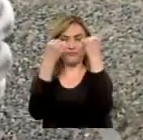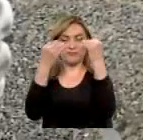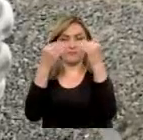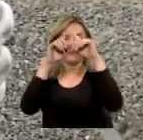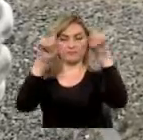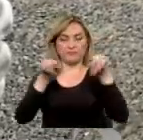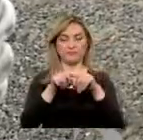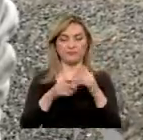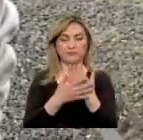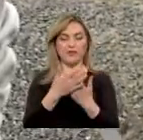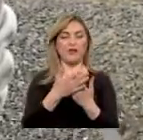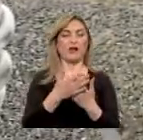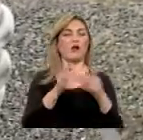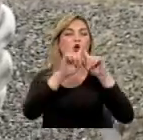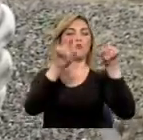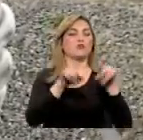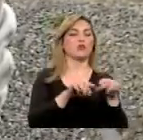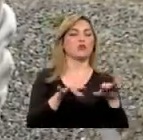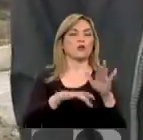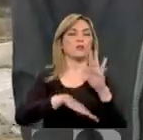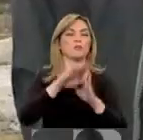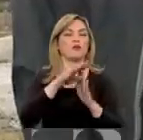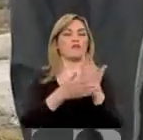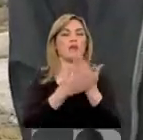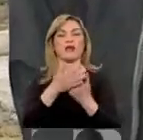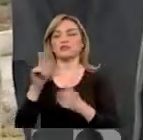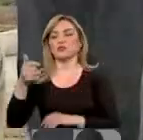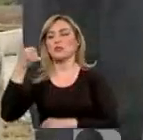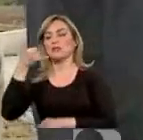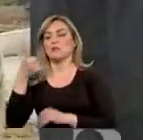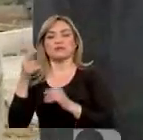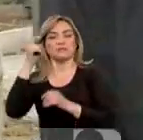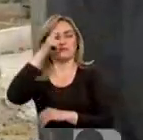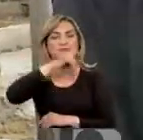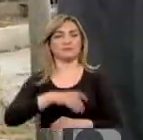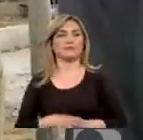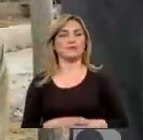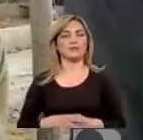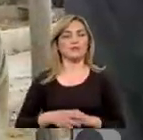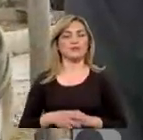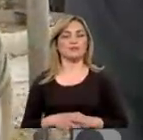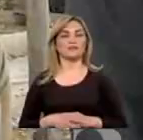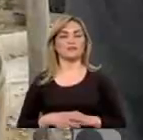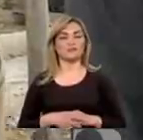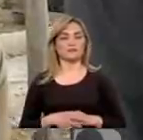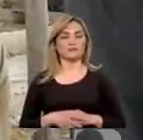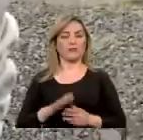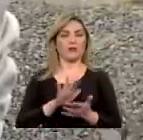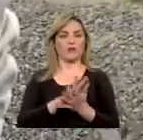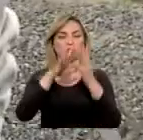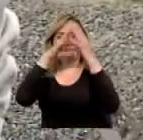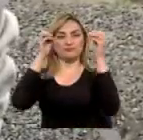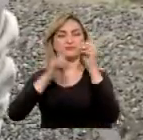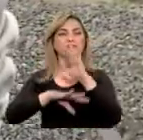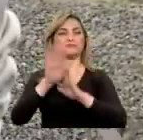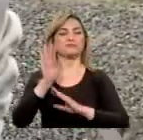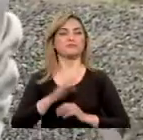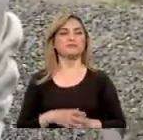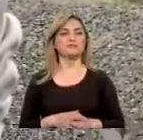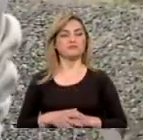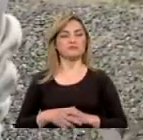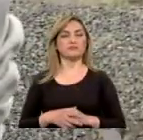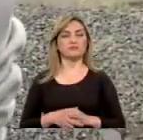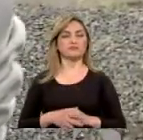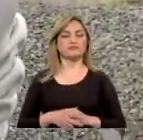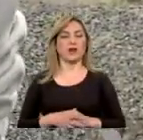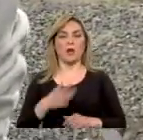son más fáciles o son más difíciles? Difíciles. Porque en la escuela era mejor y se entendía más rápido. Porque no puedo ver a